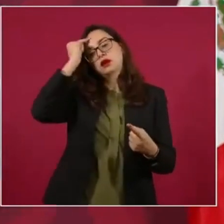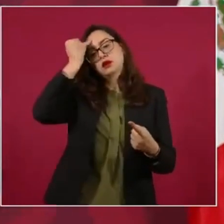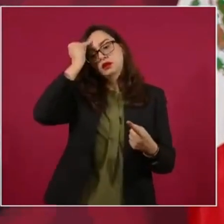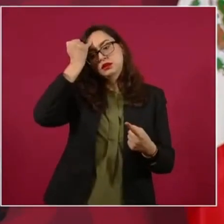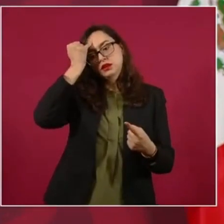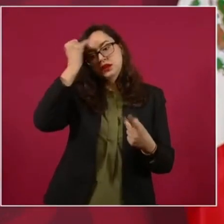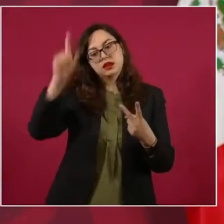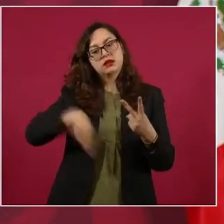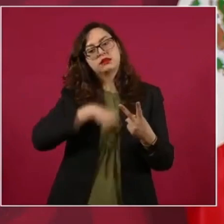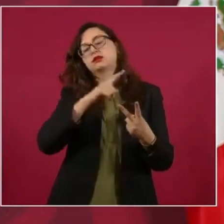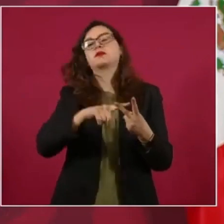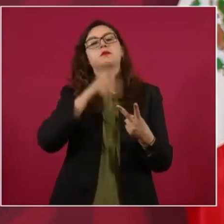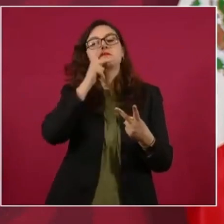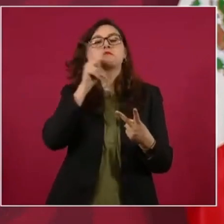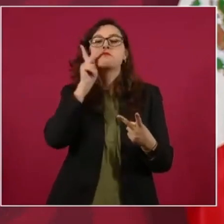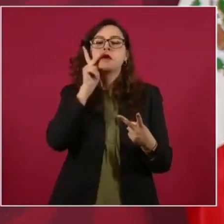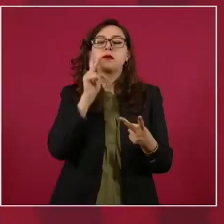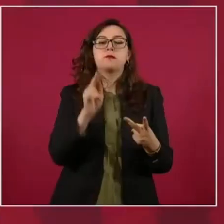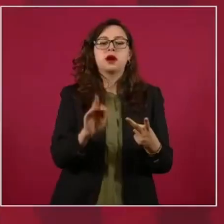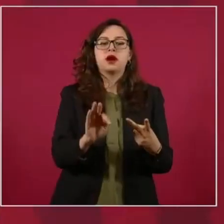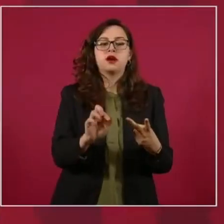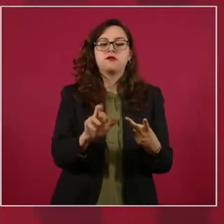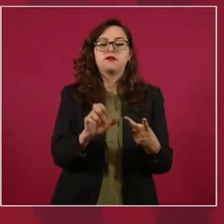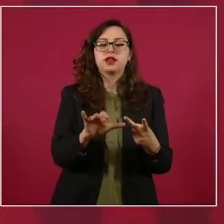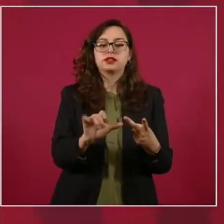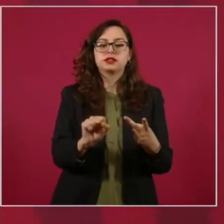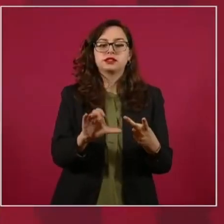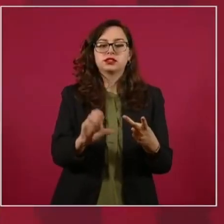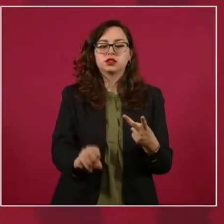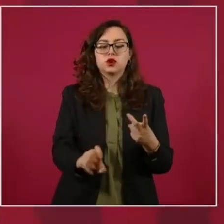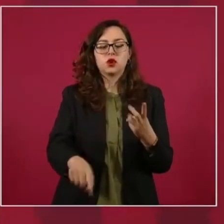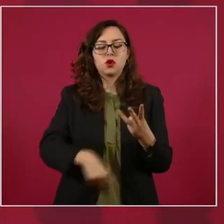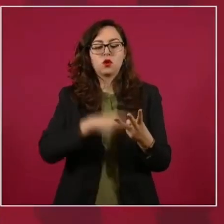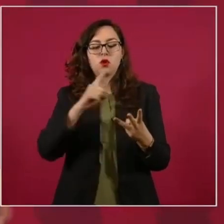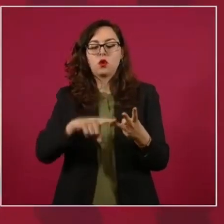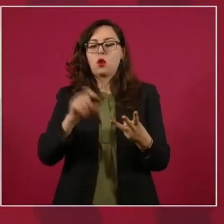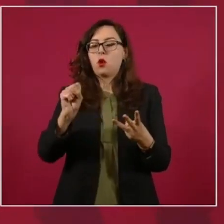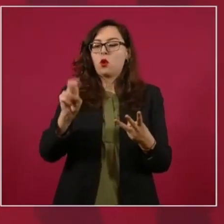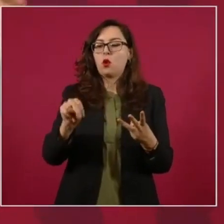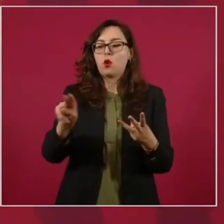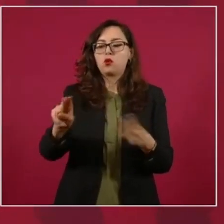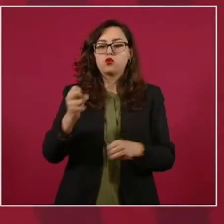el secretario de Naciones Unidas, los